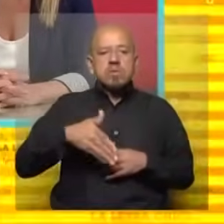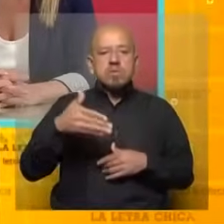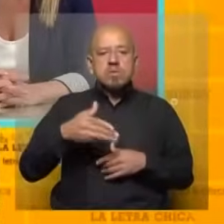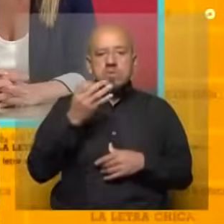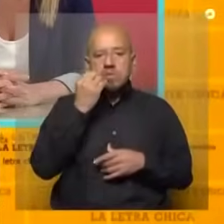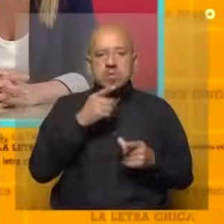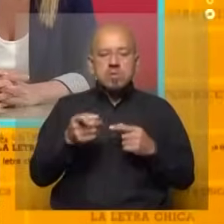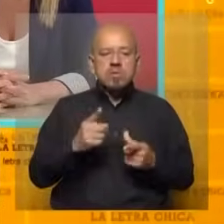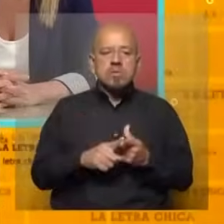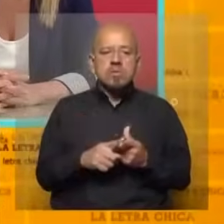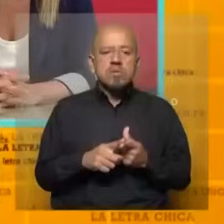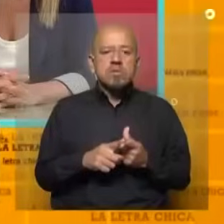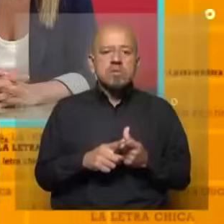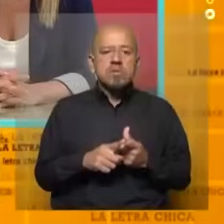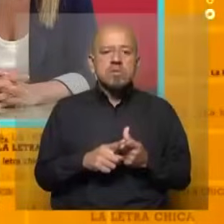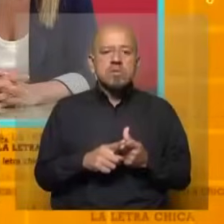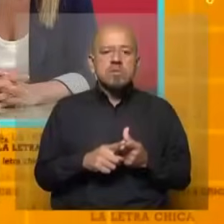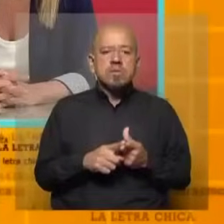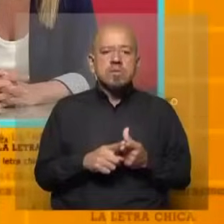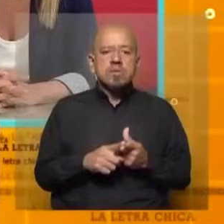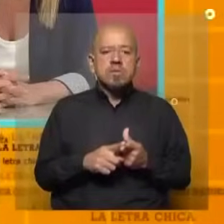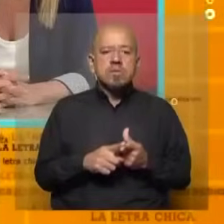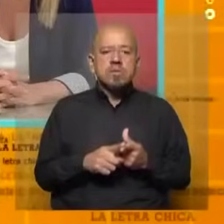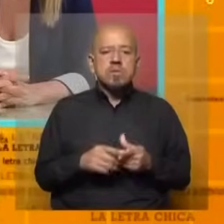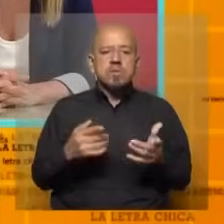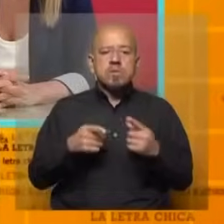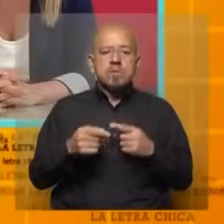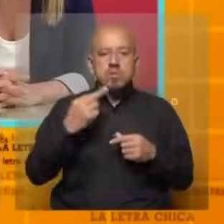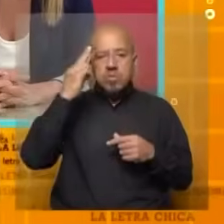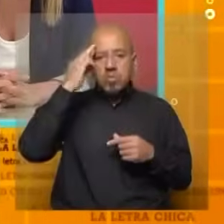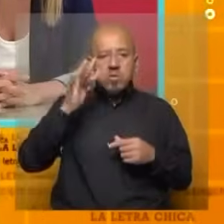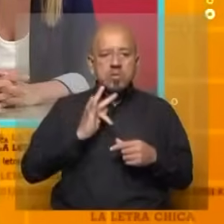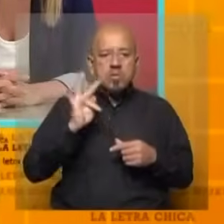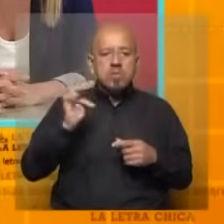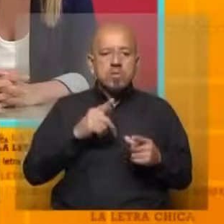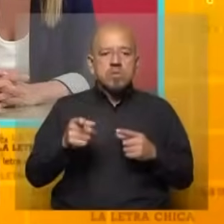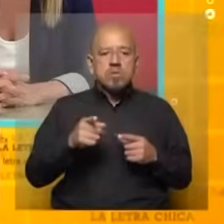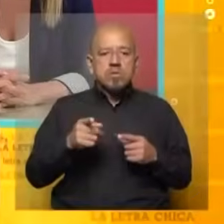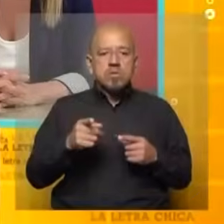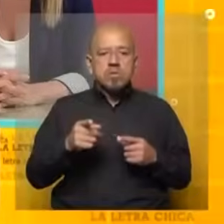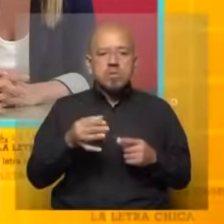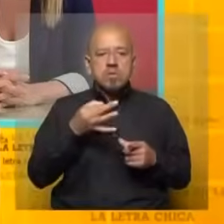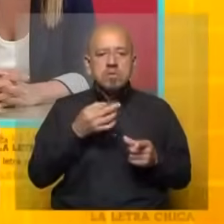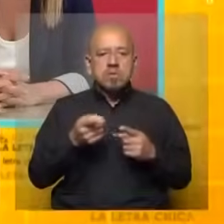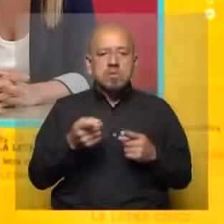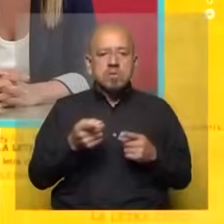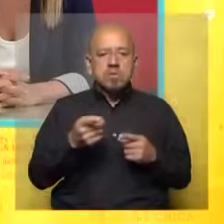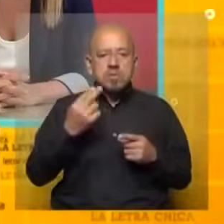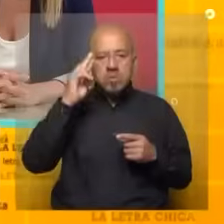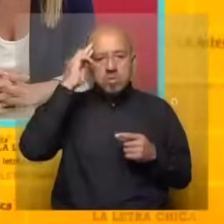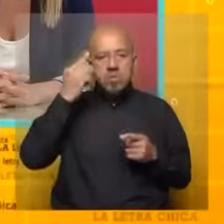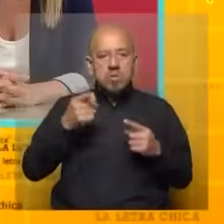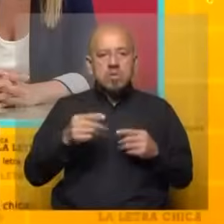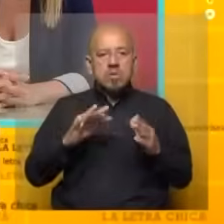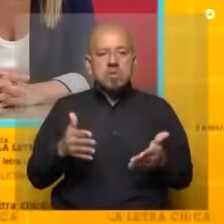mejores son las cosas. Llegamos a esto que le adelantabas, lo del Uruguay del futuro que usted misma menciona, que Uruguay